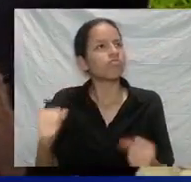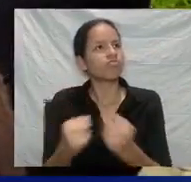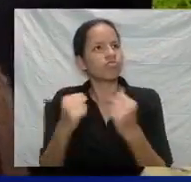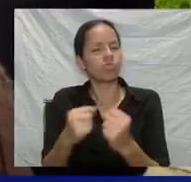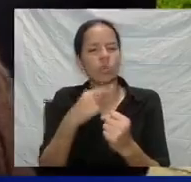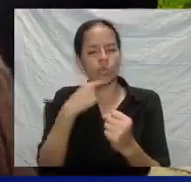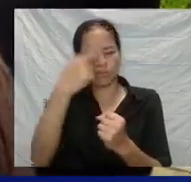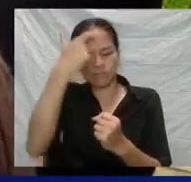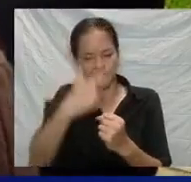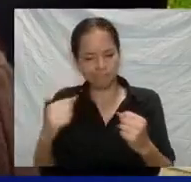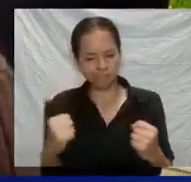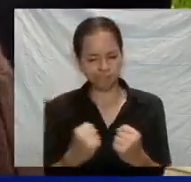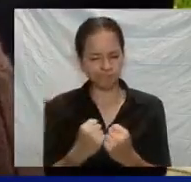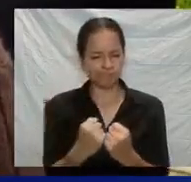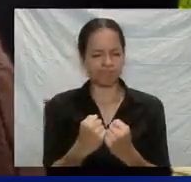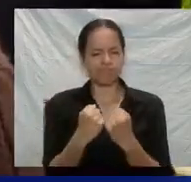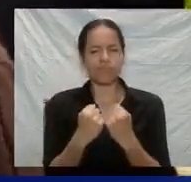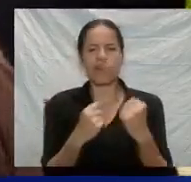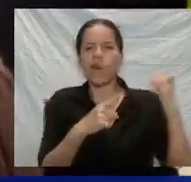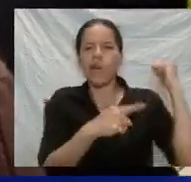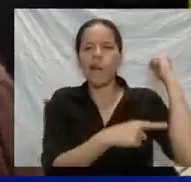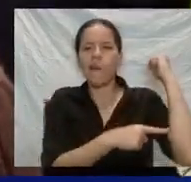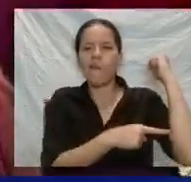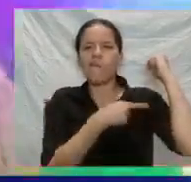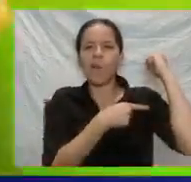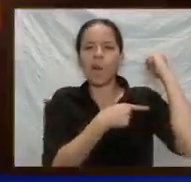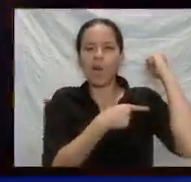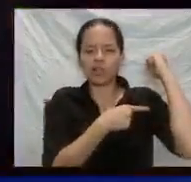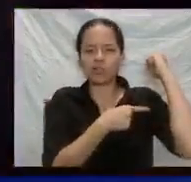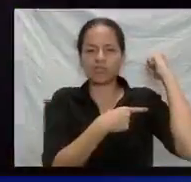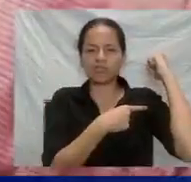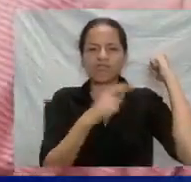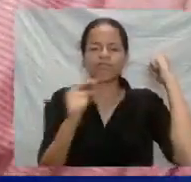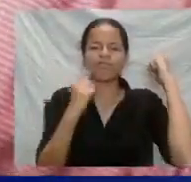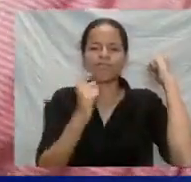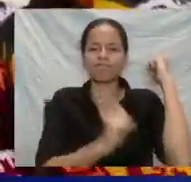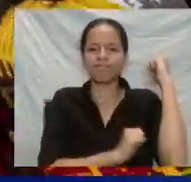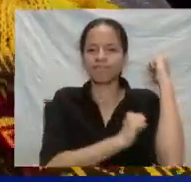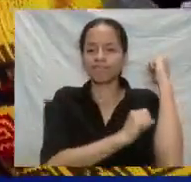y queda para empoderar a una mujer que dándole trabajar